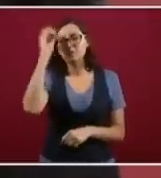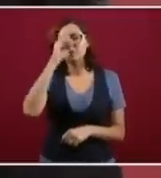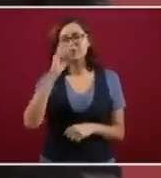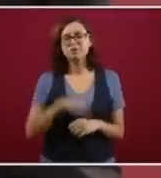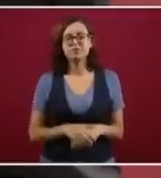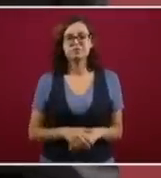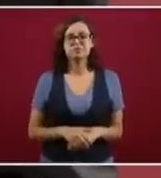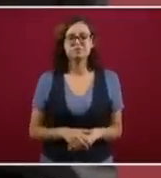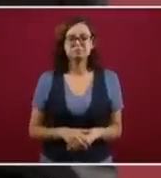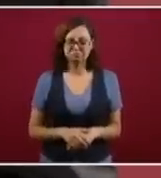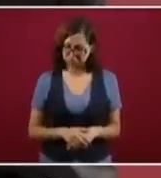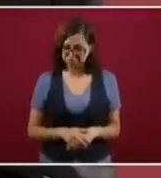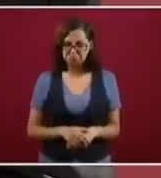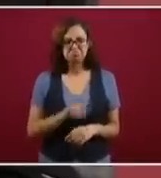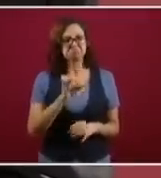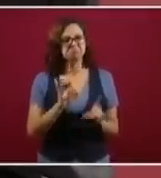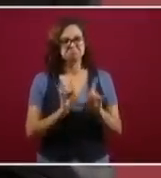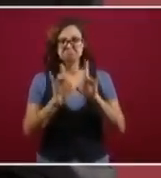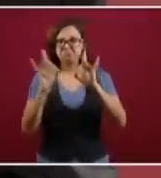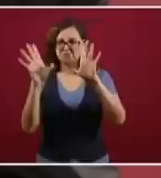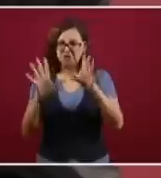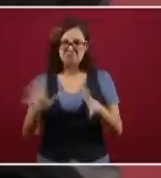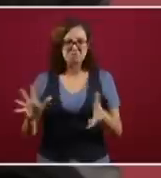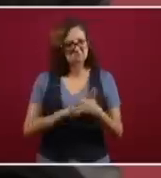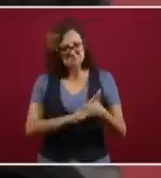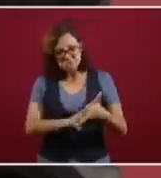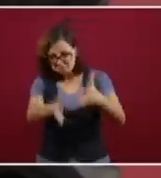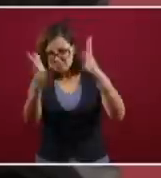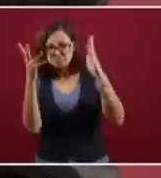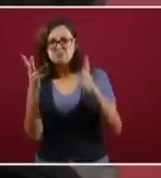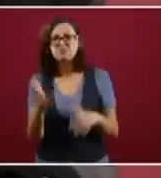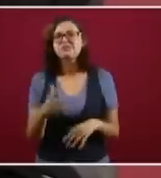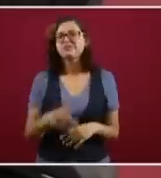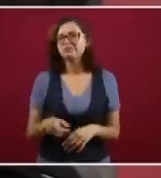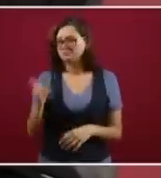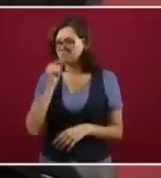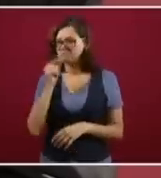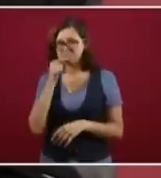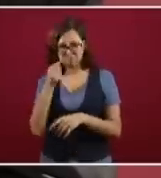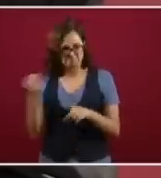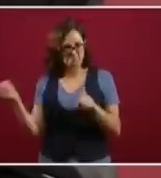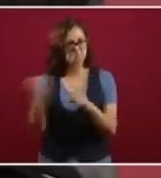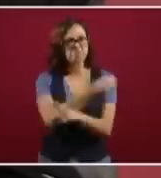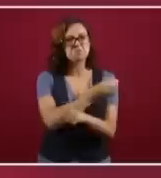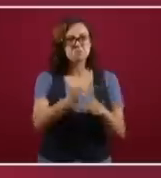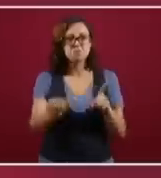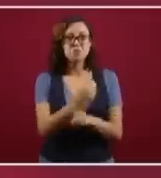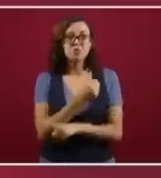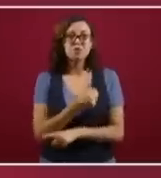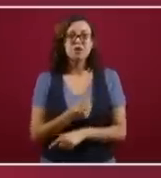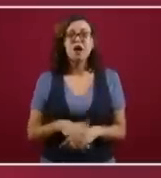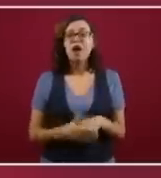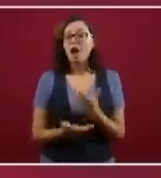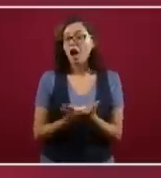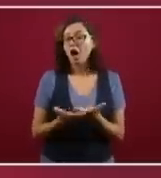hubiesen golpeado los policías a los manifestantes,